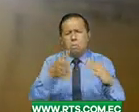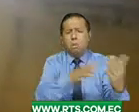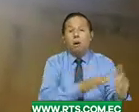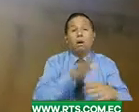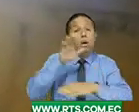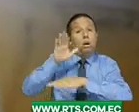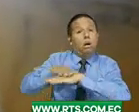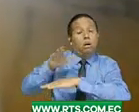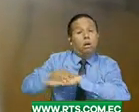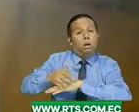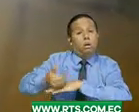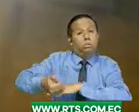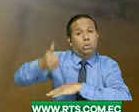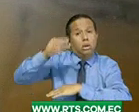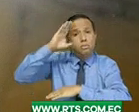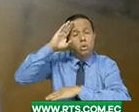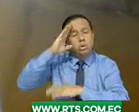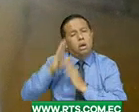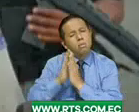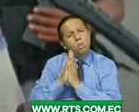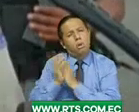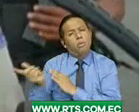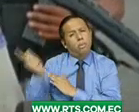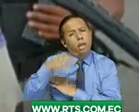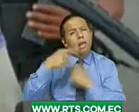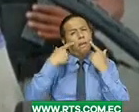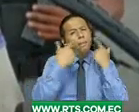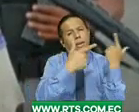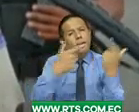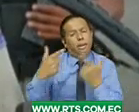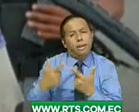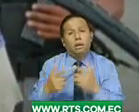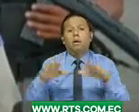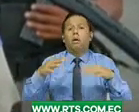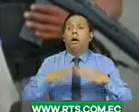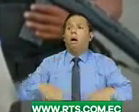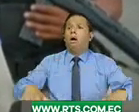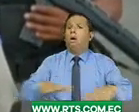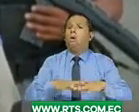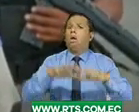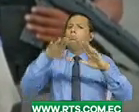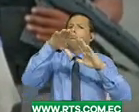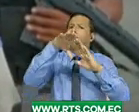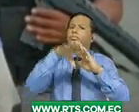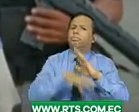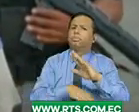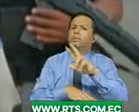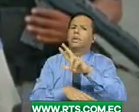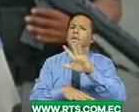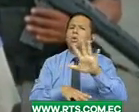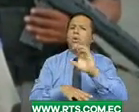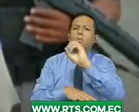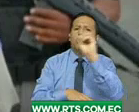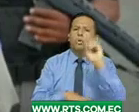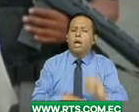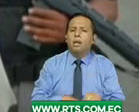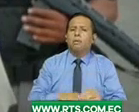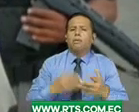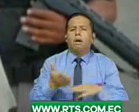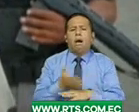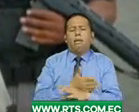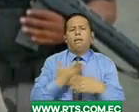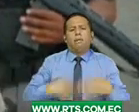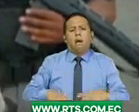señores de la policía se estén monitoreando. Tenemos una reducción del 35% de violencia criminal, de muertes hemos